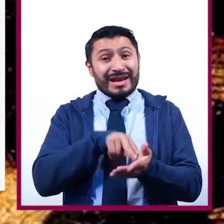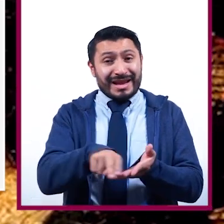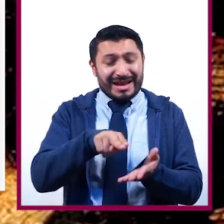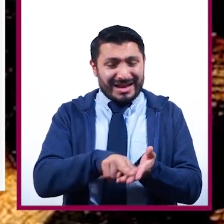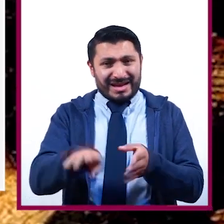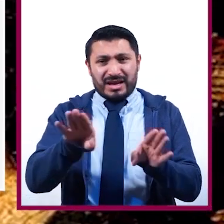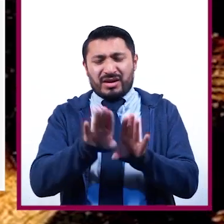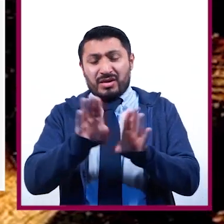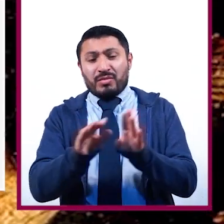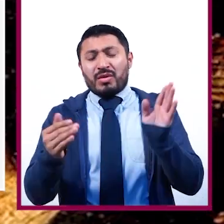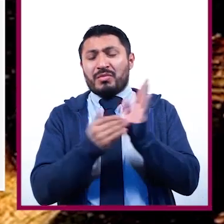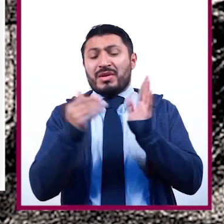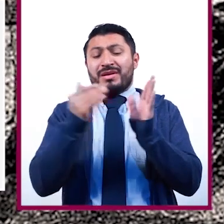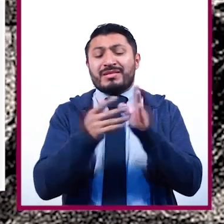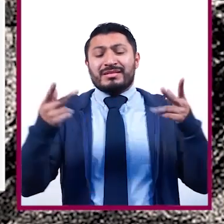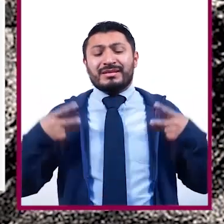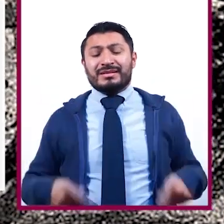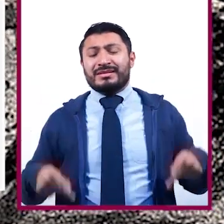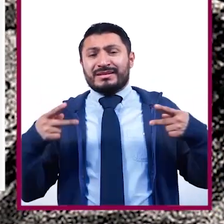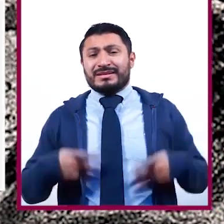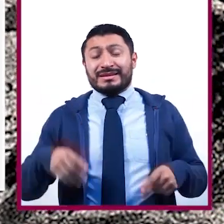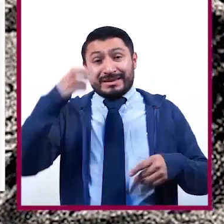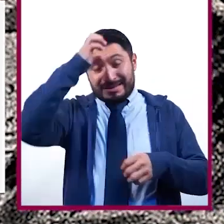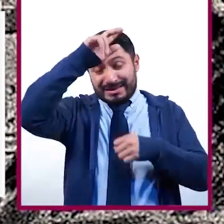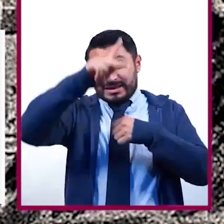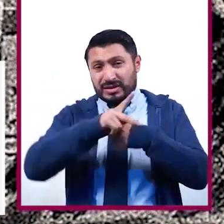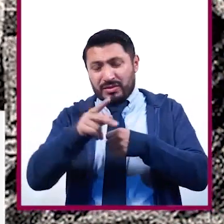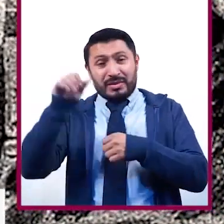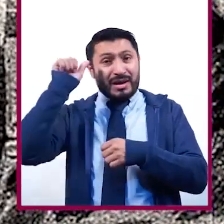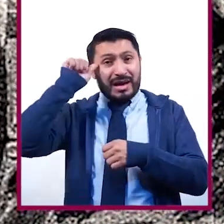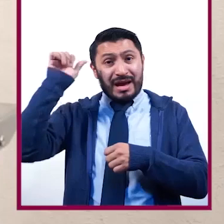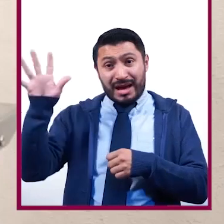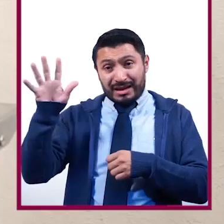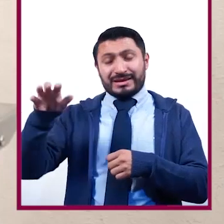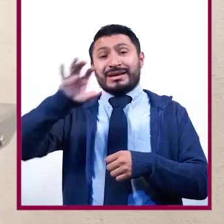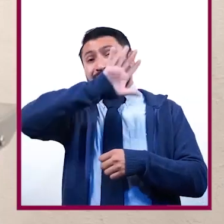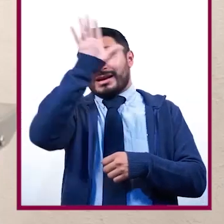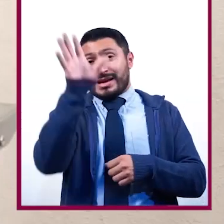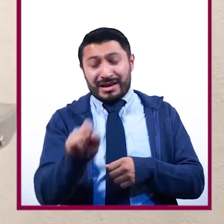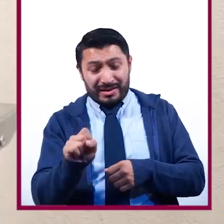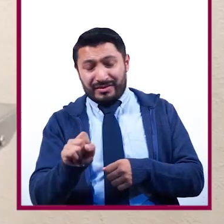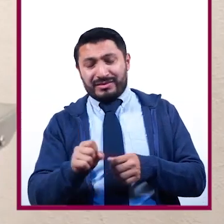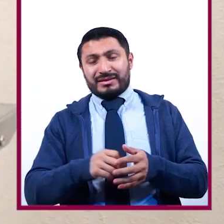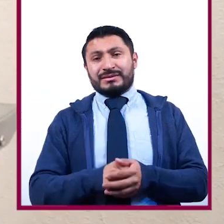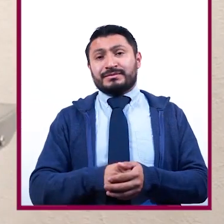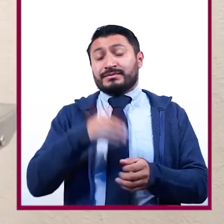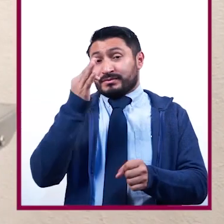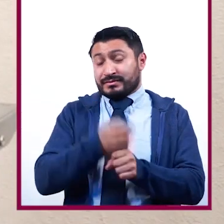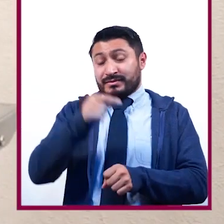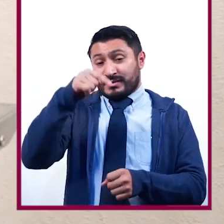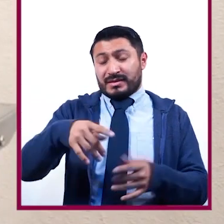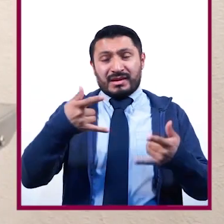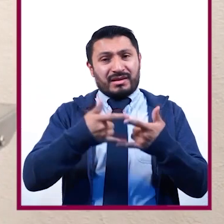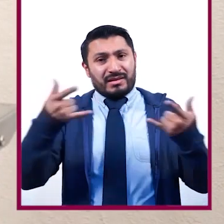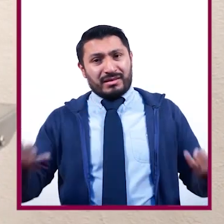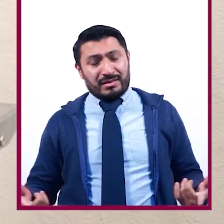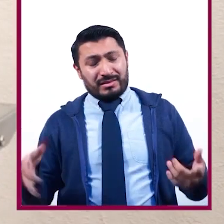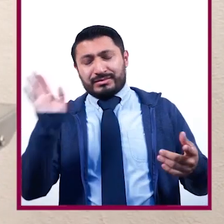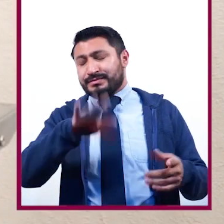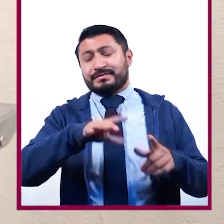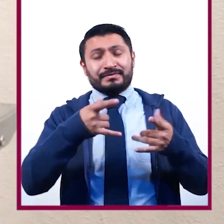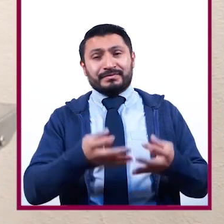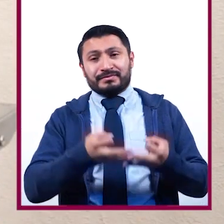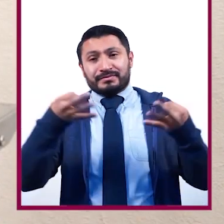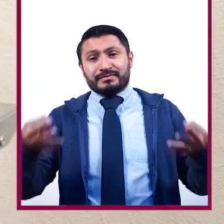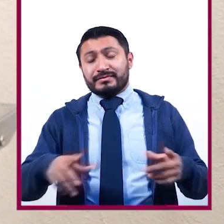muerte de millones de personas en Europa, Asia y África. En el actual territorio mexicano, las epidemias registradas